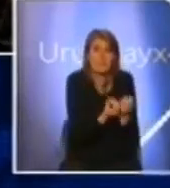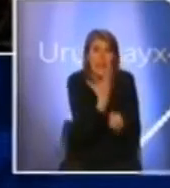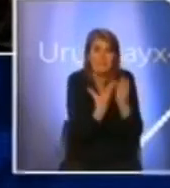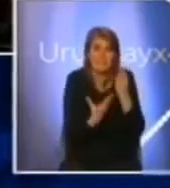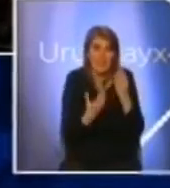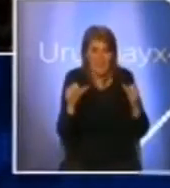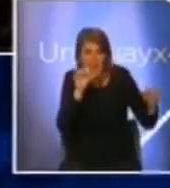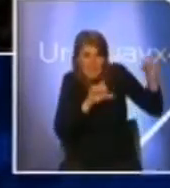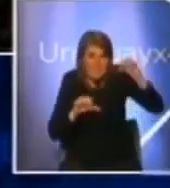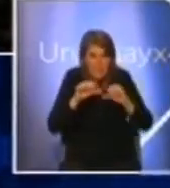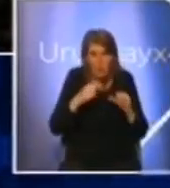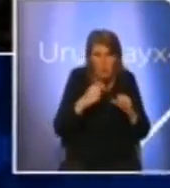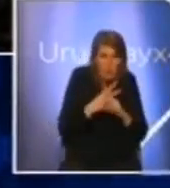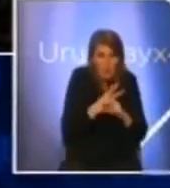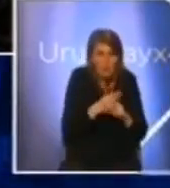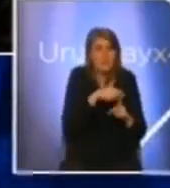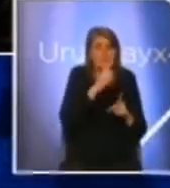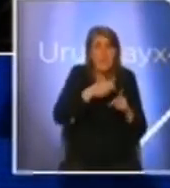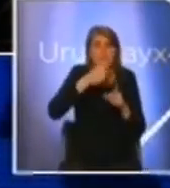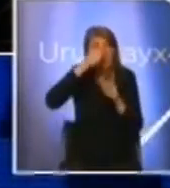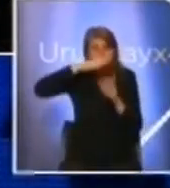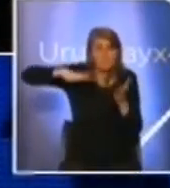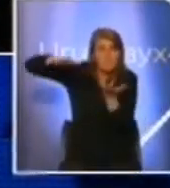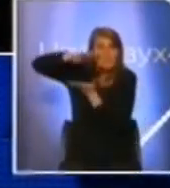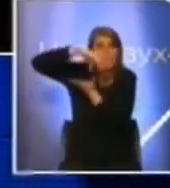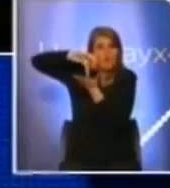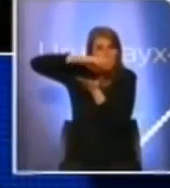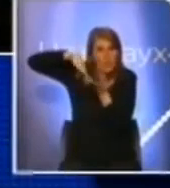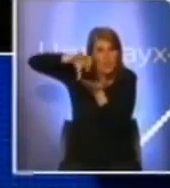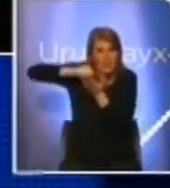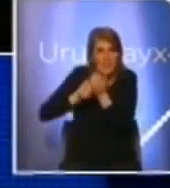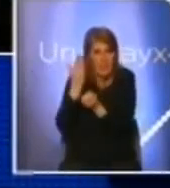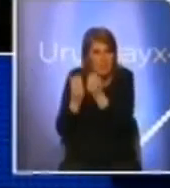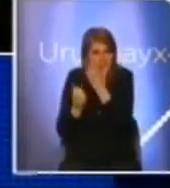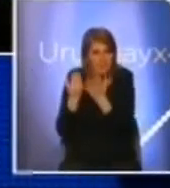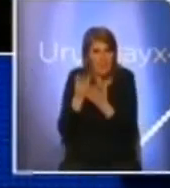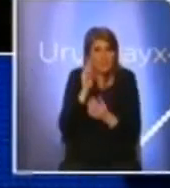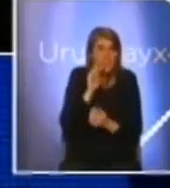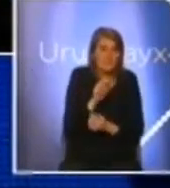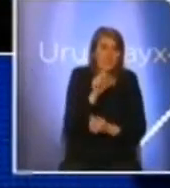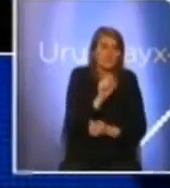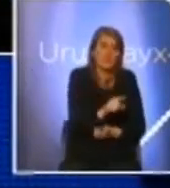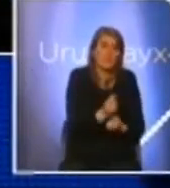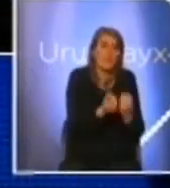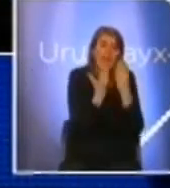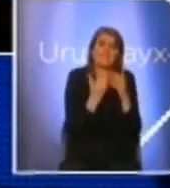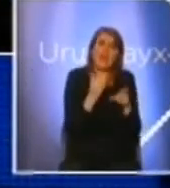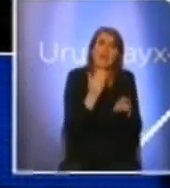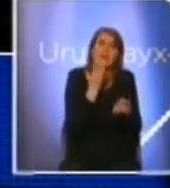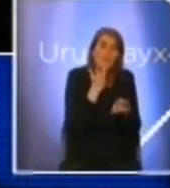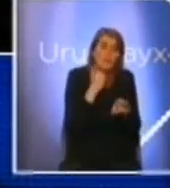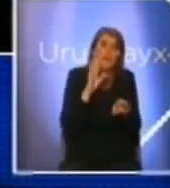puede urbanizar las plantas. Y la agricultura de precisión, de alguna manera, es encontrarle a cada planta el mejor lugar o el